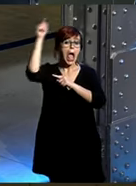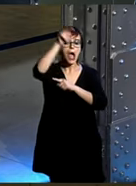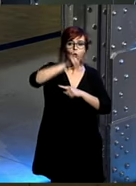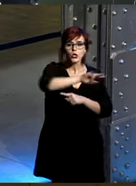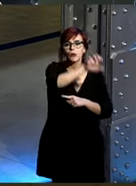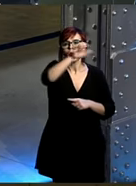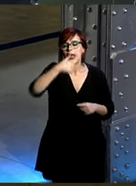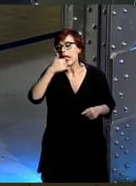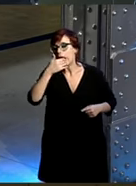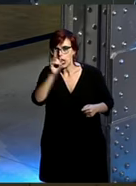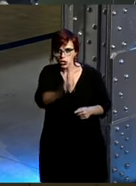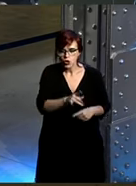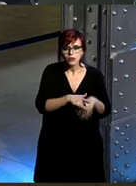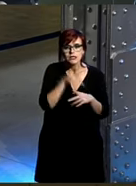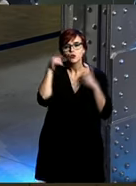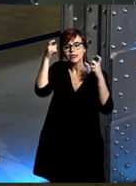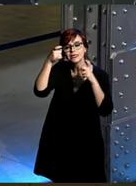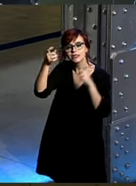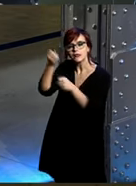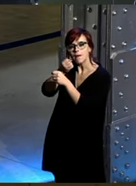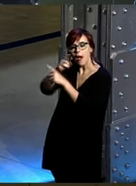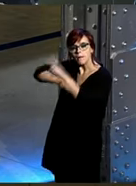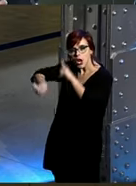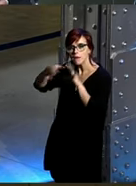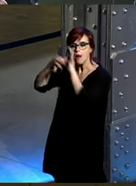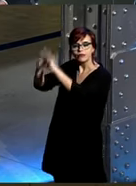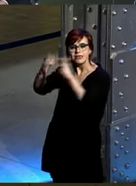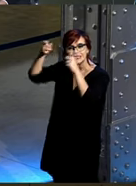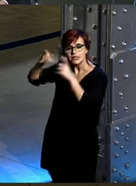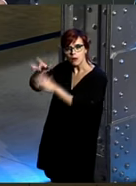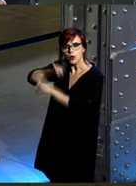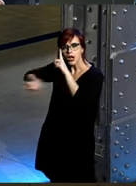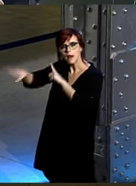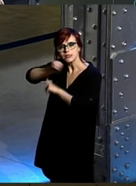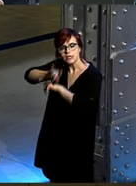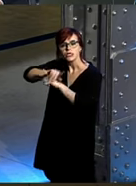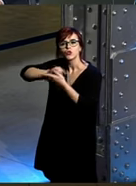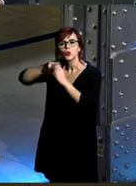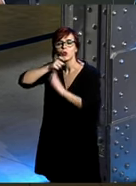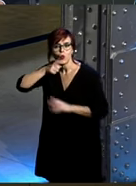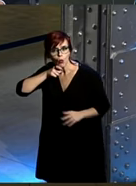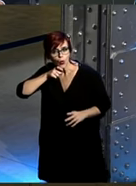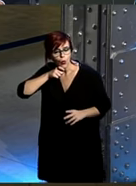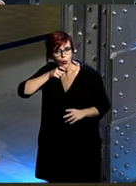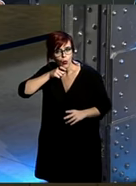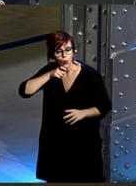Europea, etcétera, y trata de trabajar sobre ese problema, trata de entender el problema y buscar soluciones a ese